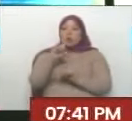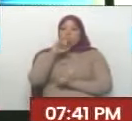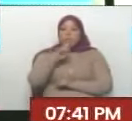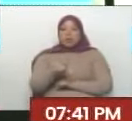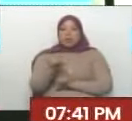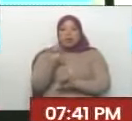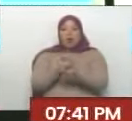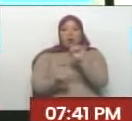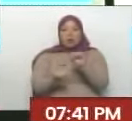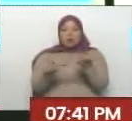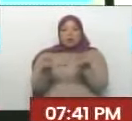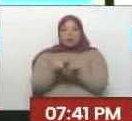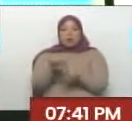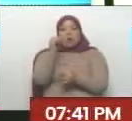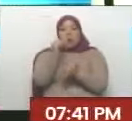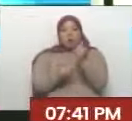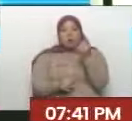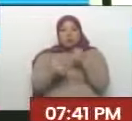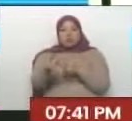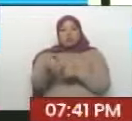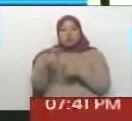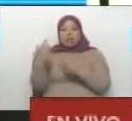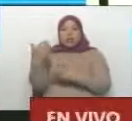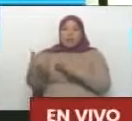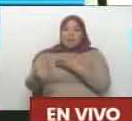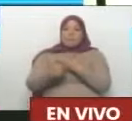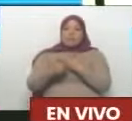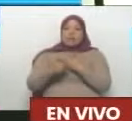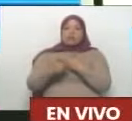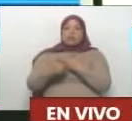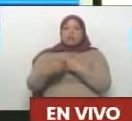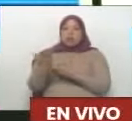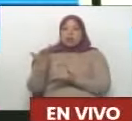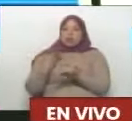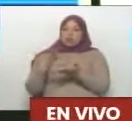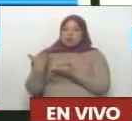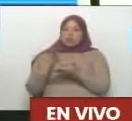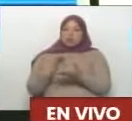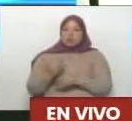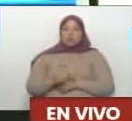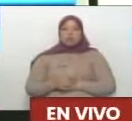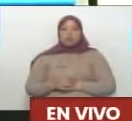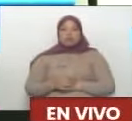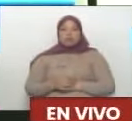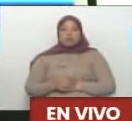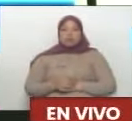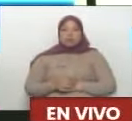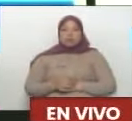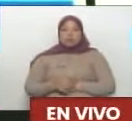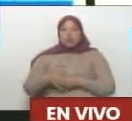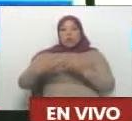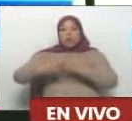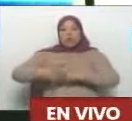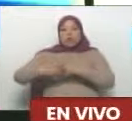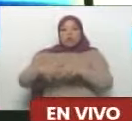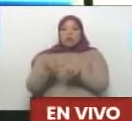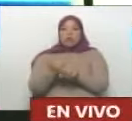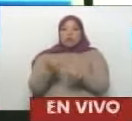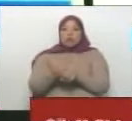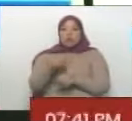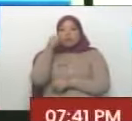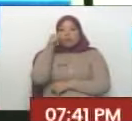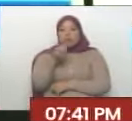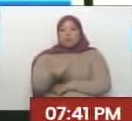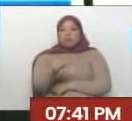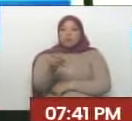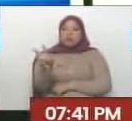y rechazan los ultimátums, las amenazas, las sanciones. Y yo le digo a los empresarios, como le digo al pueblo